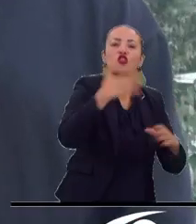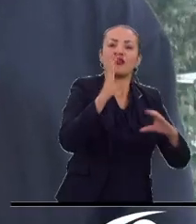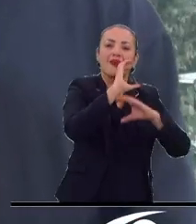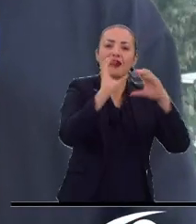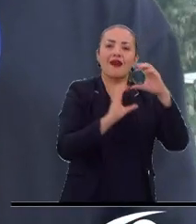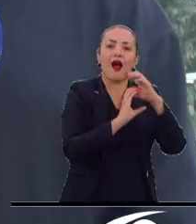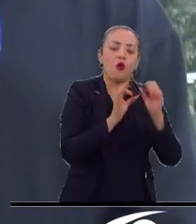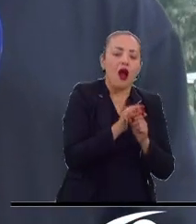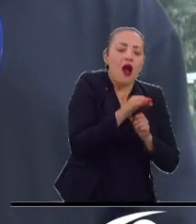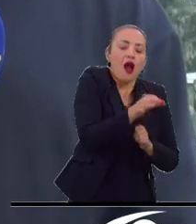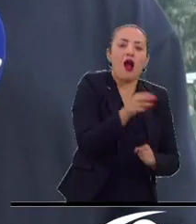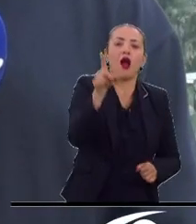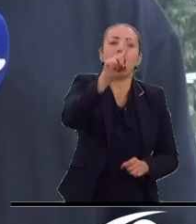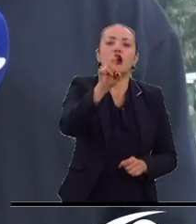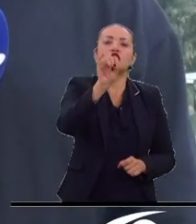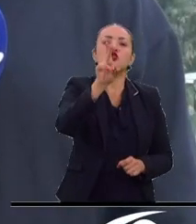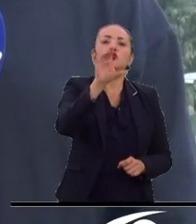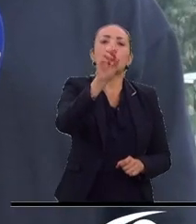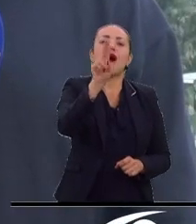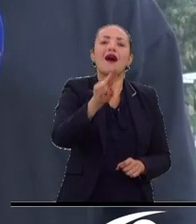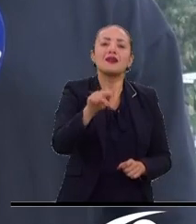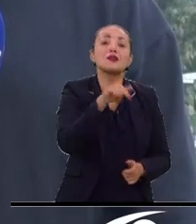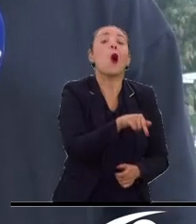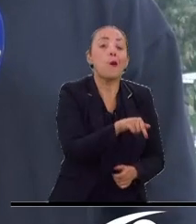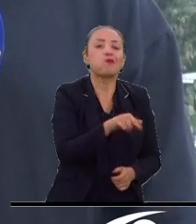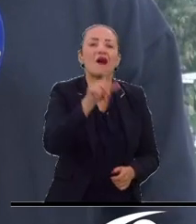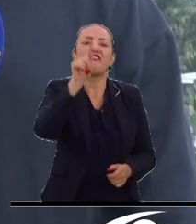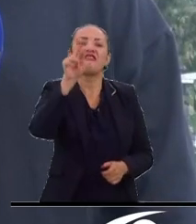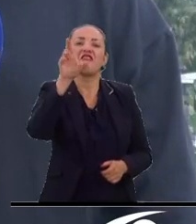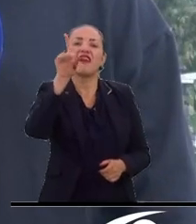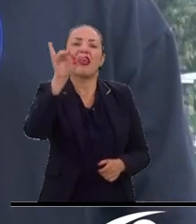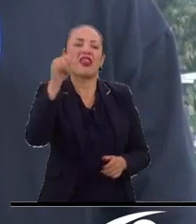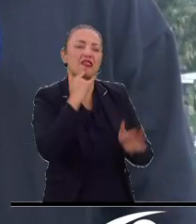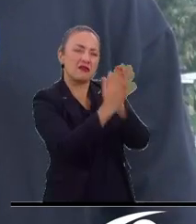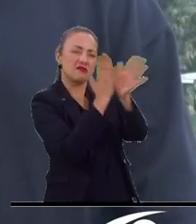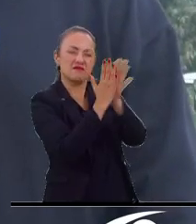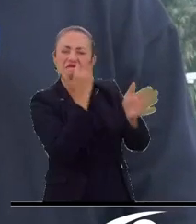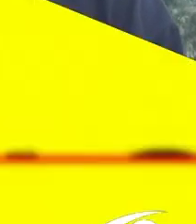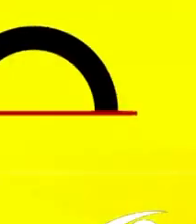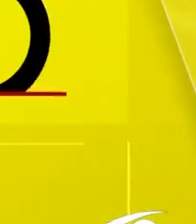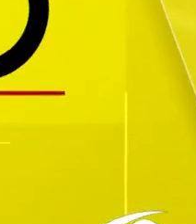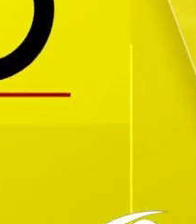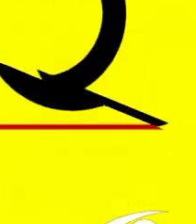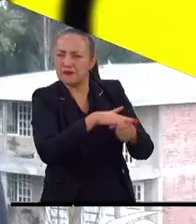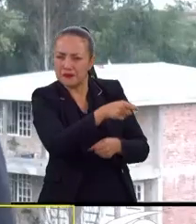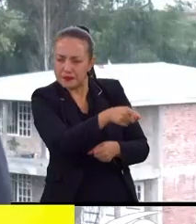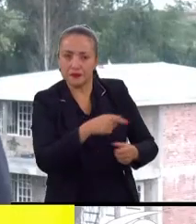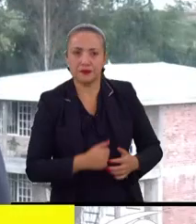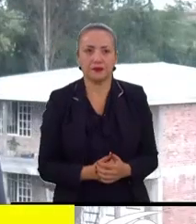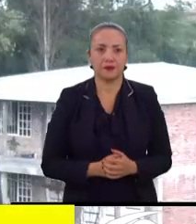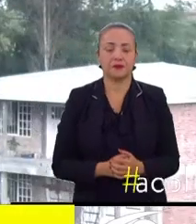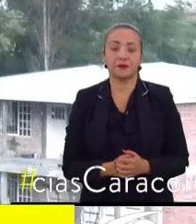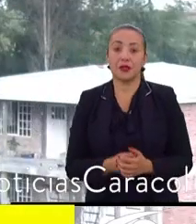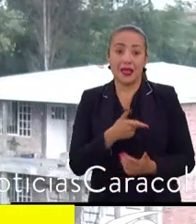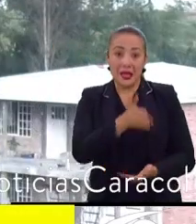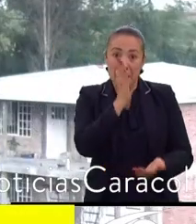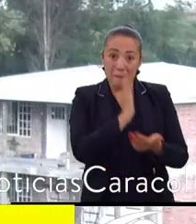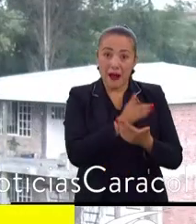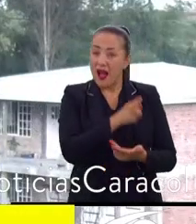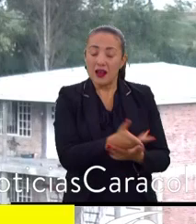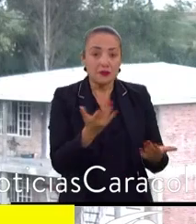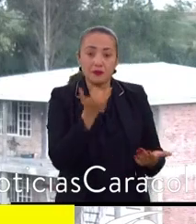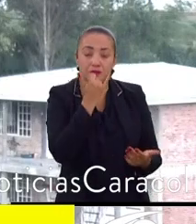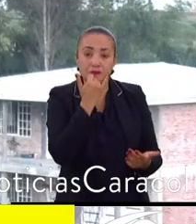freddy calvache nos cuenta esta hora que se sabe de este lamentable hecho juan diego pues este accidente de registro en las